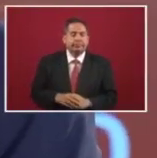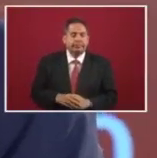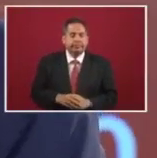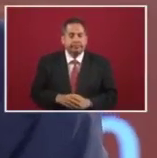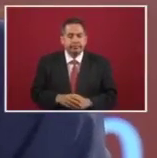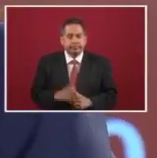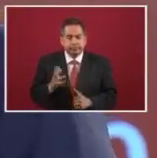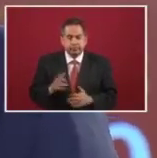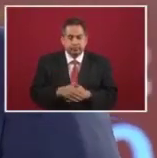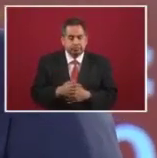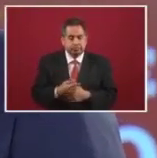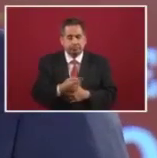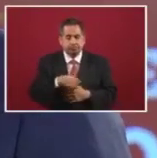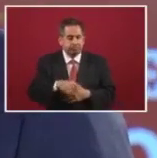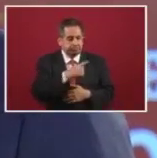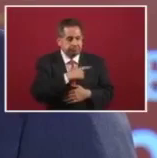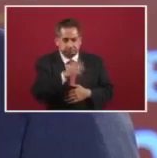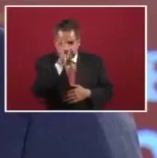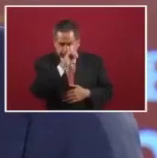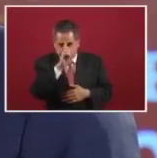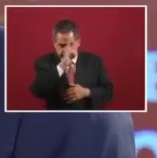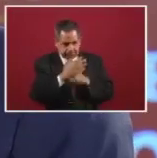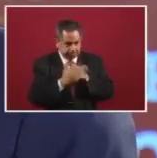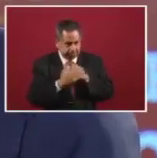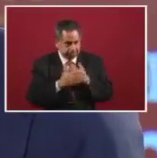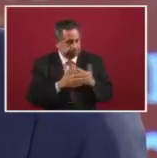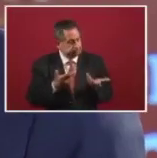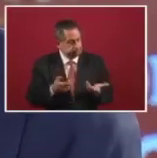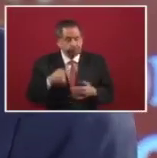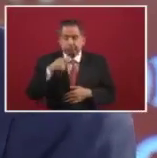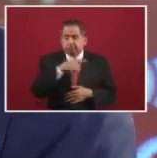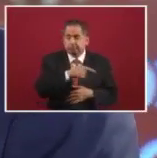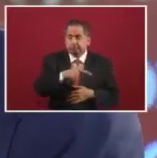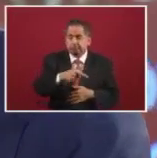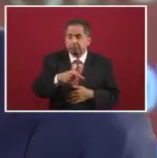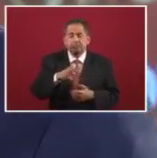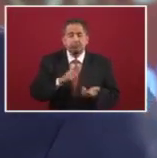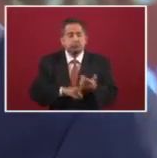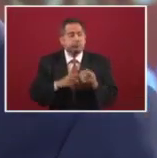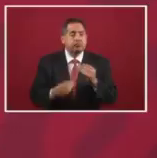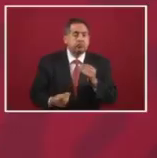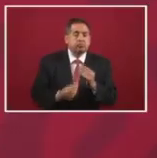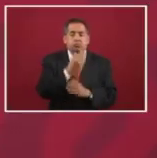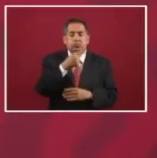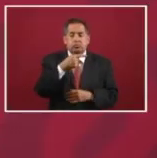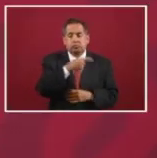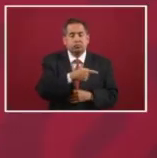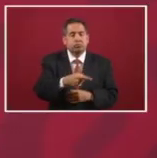entonces nos recomendaron al nuevo,